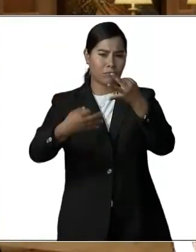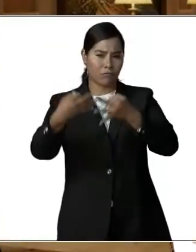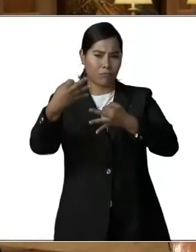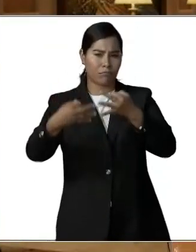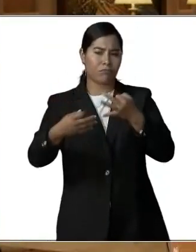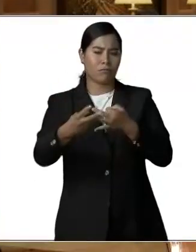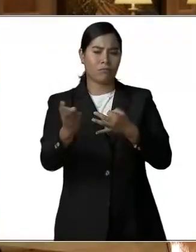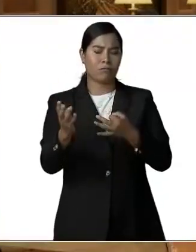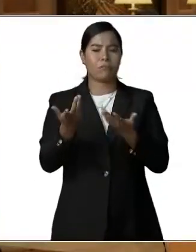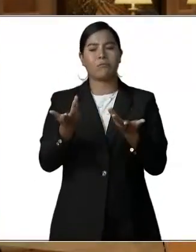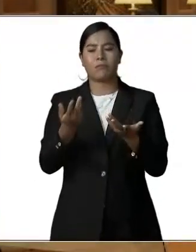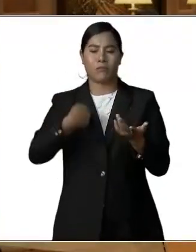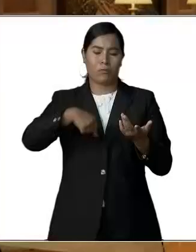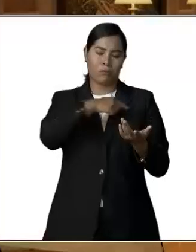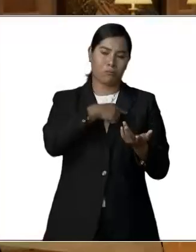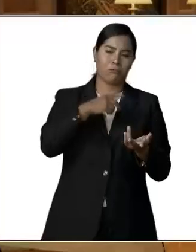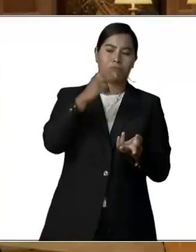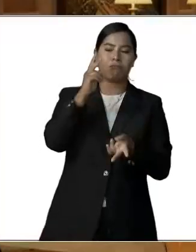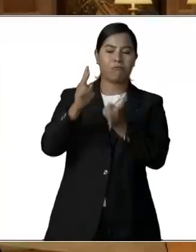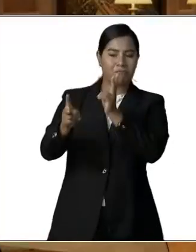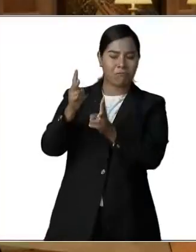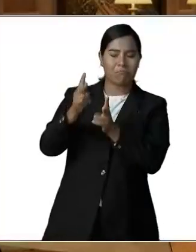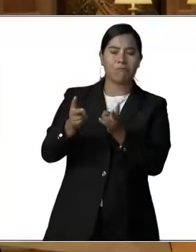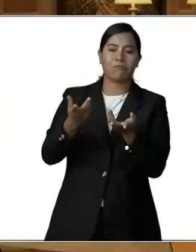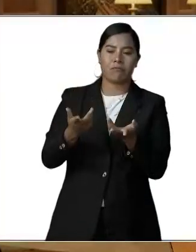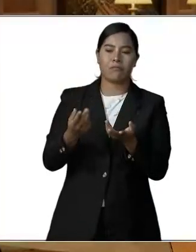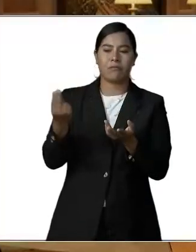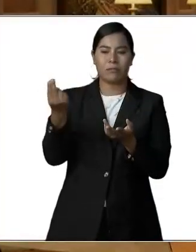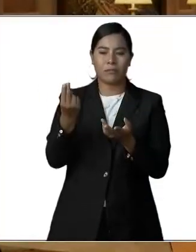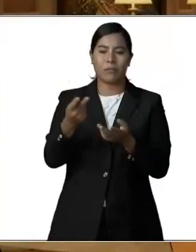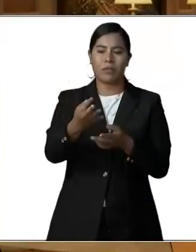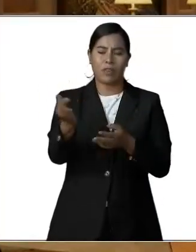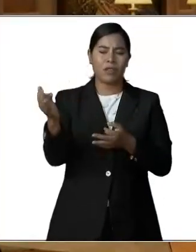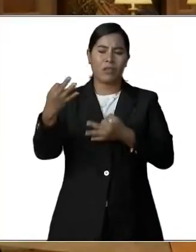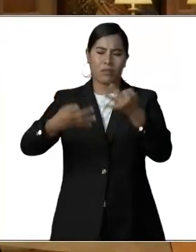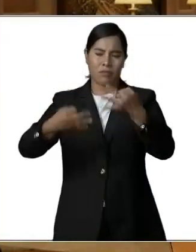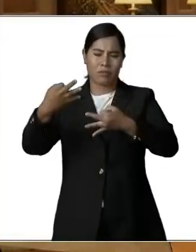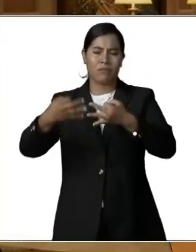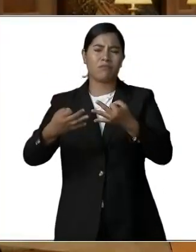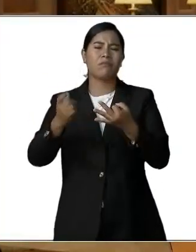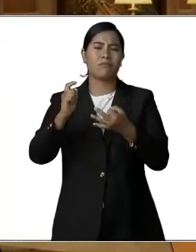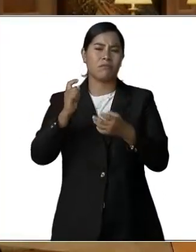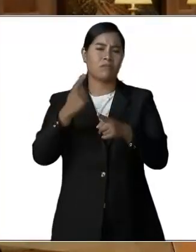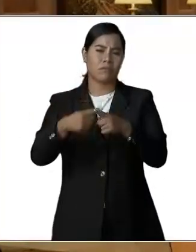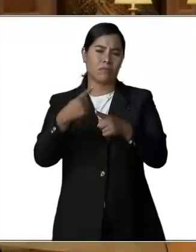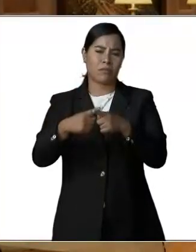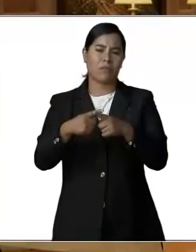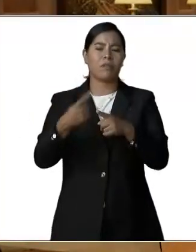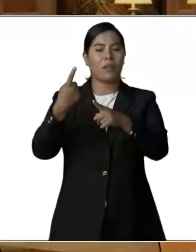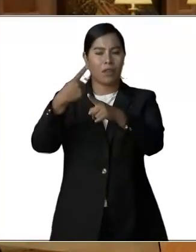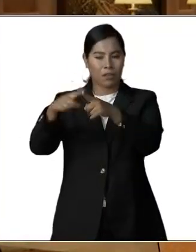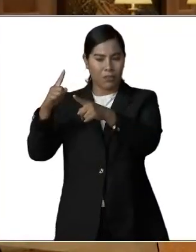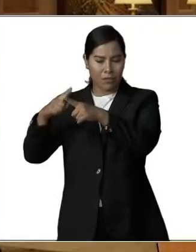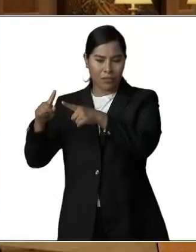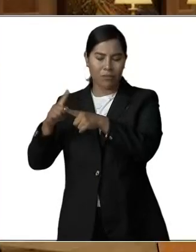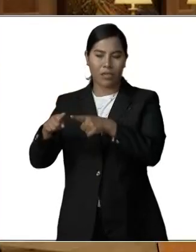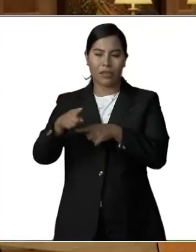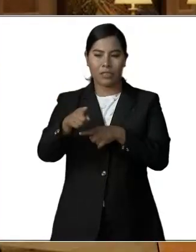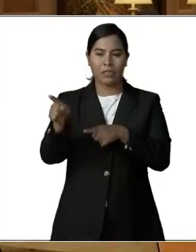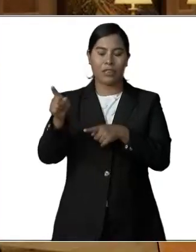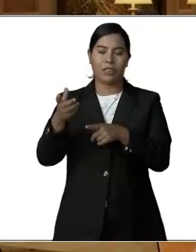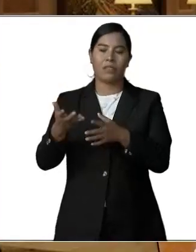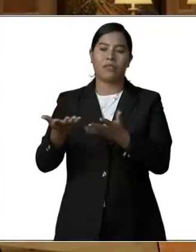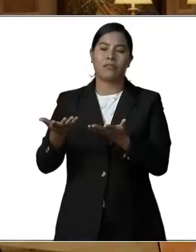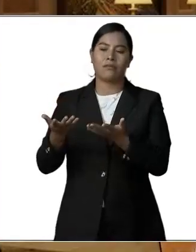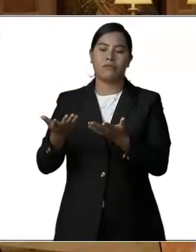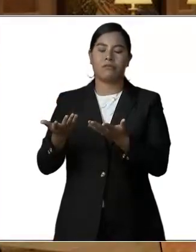con ellos, pues también tratamos de integrar jurado que sea de diversa, ¿cómo te diré?, corriente, vamos, para que tengamos